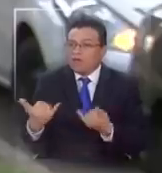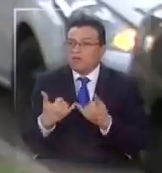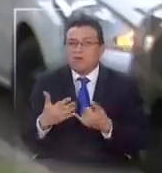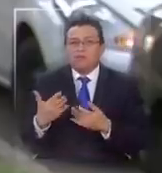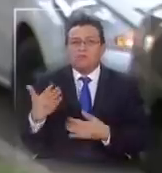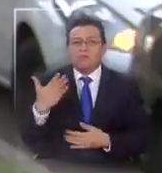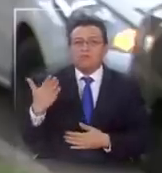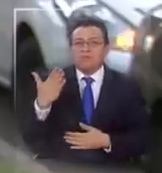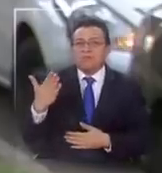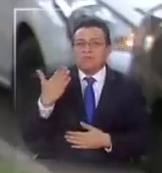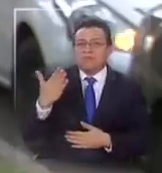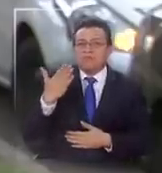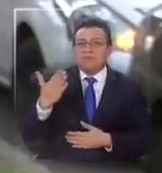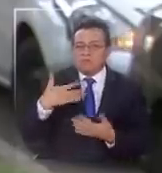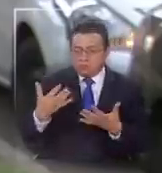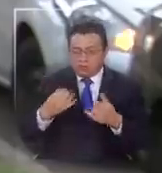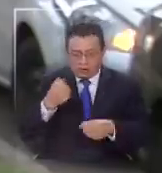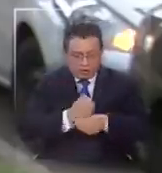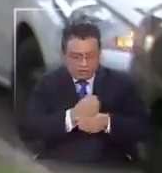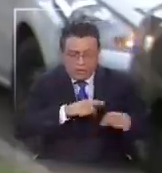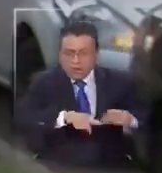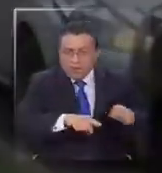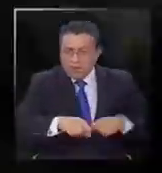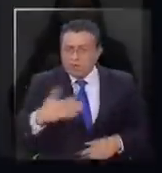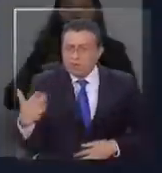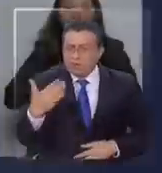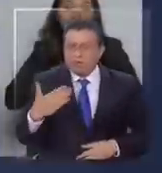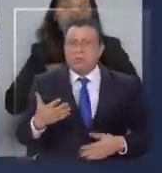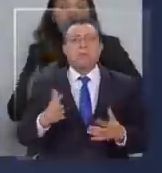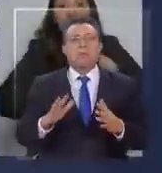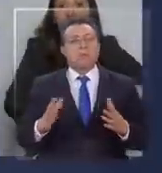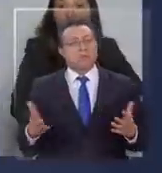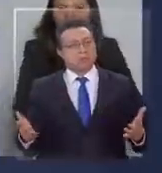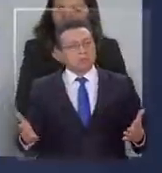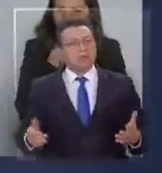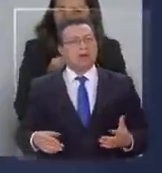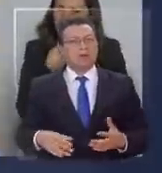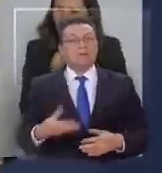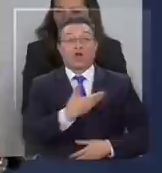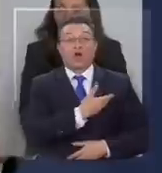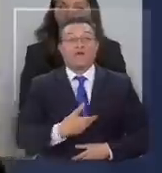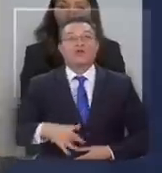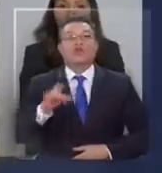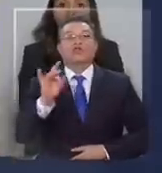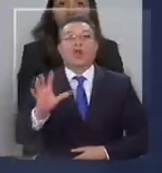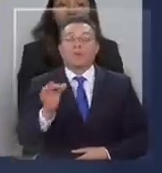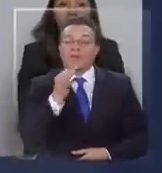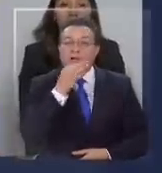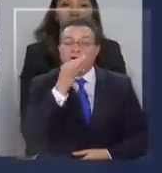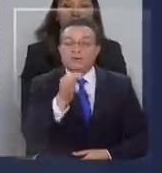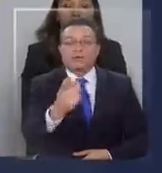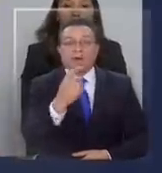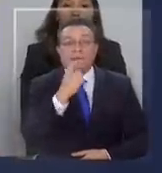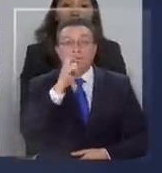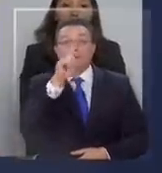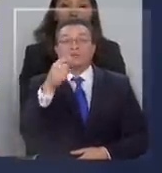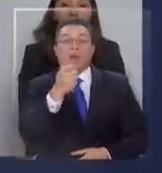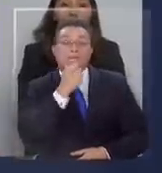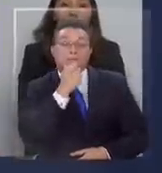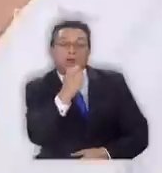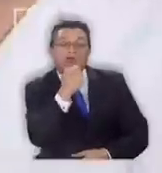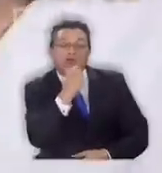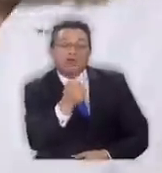para poder contar con ella y hacer el trabajo que teníamos que hacer en terreno. El gobierno solo dio a conocer la información tras una pregunta de un